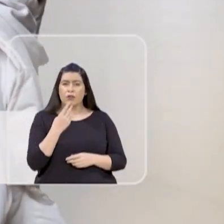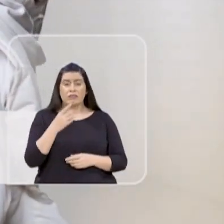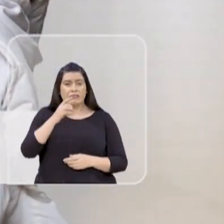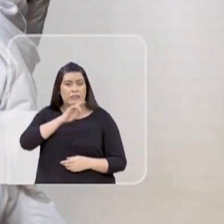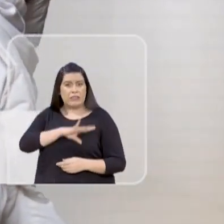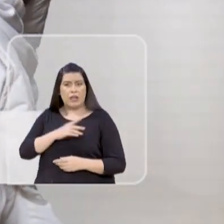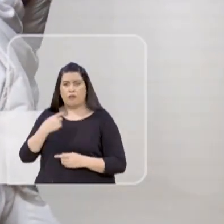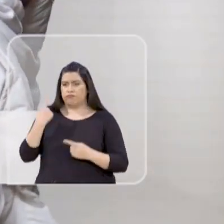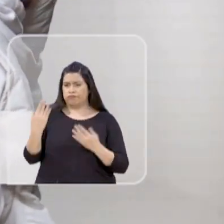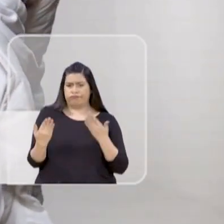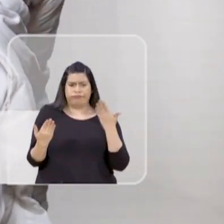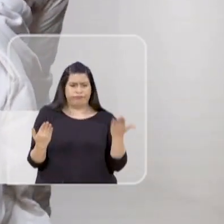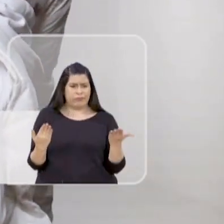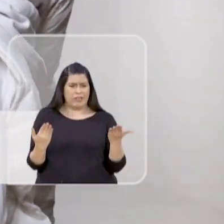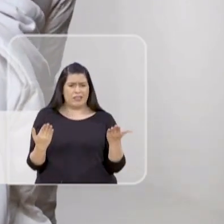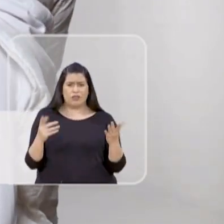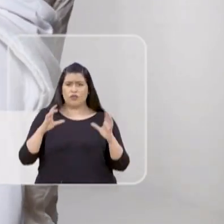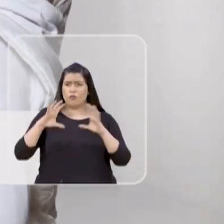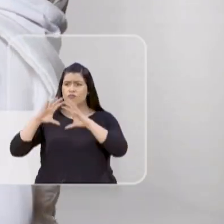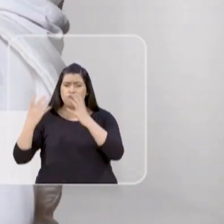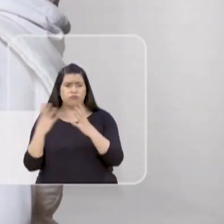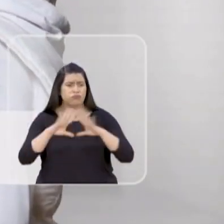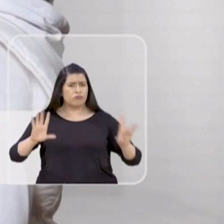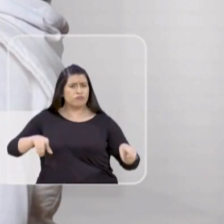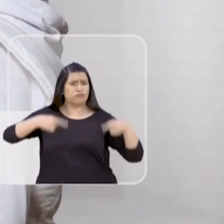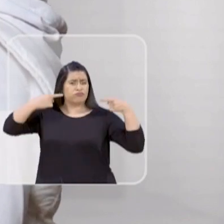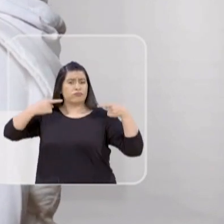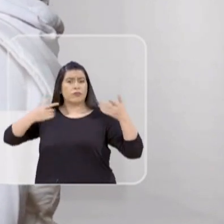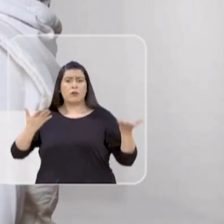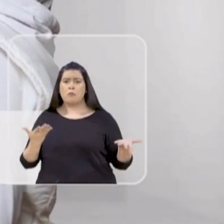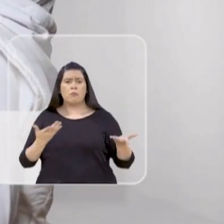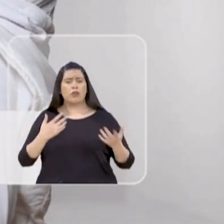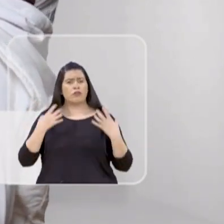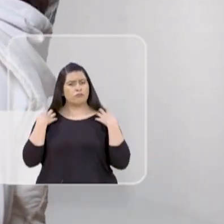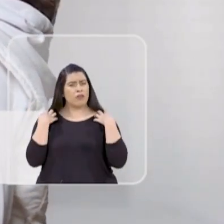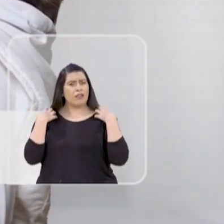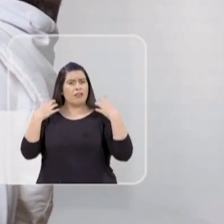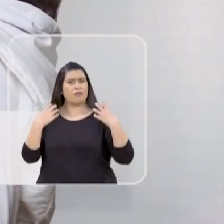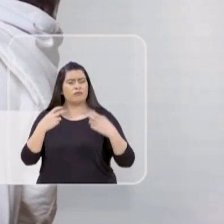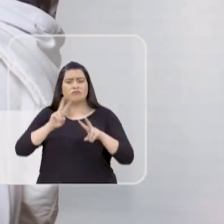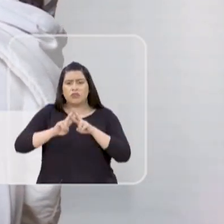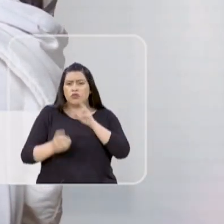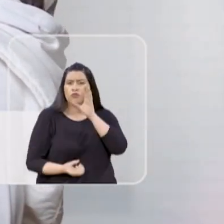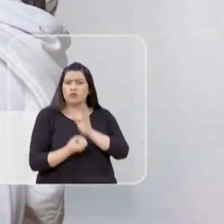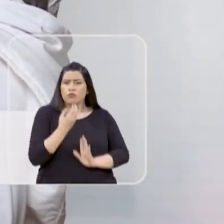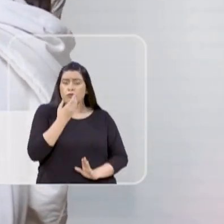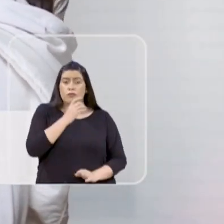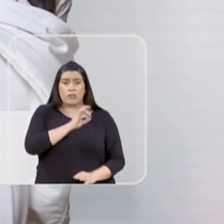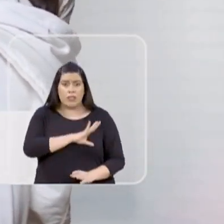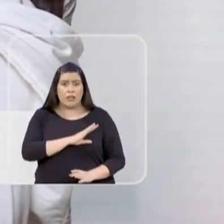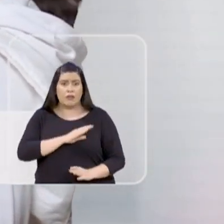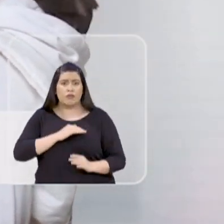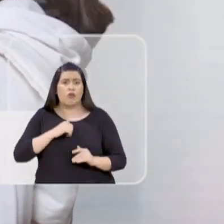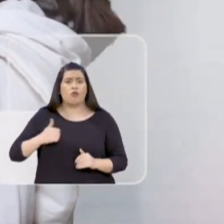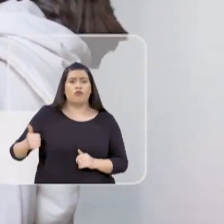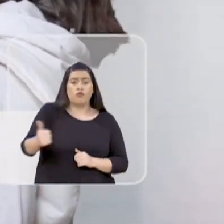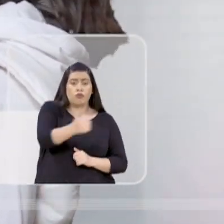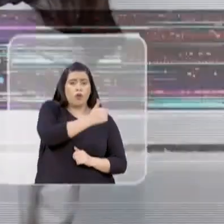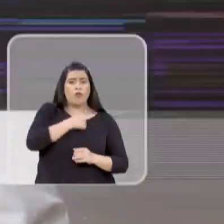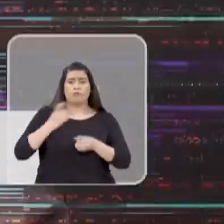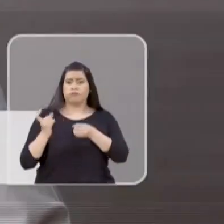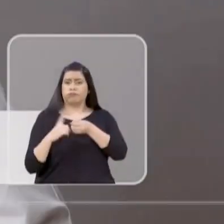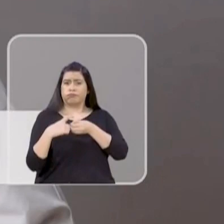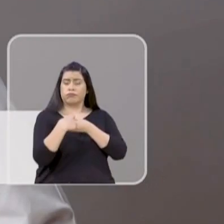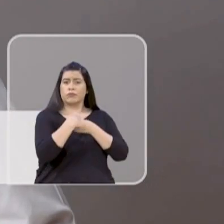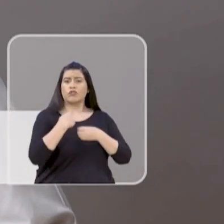vivimos en dos Chiles, en mundos opuestos entre sí. ¿Por qué no atrevernos a construir un Chile donde todos